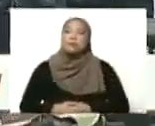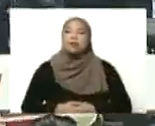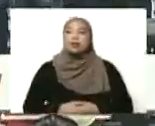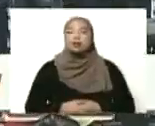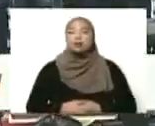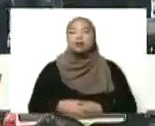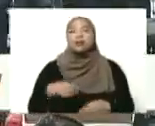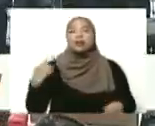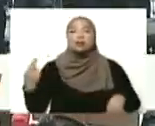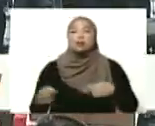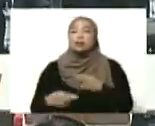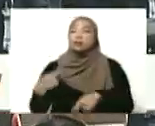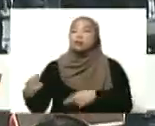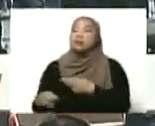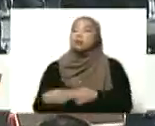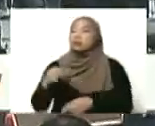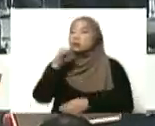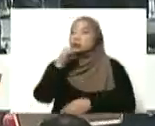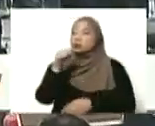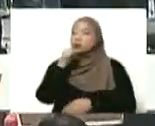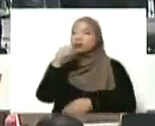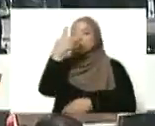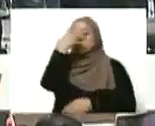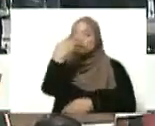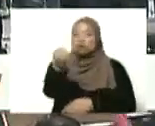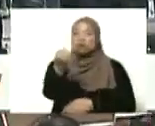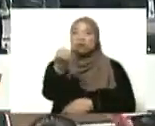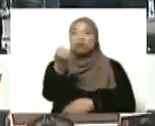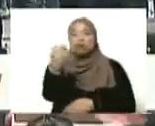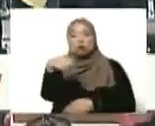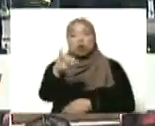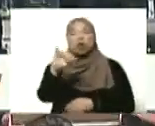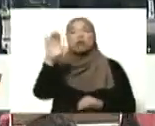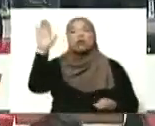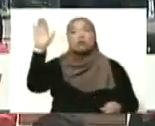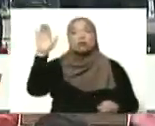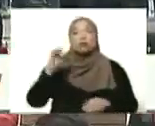moral revolucionaria de entender lo que es un juramento.